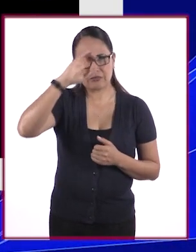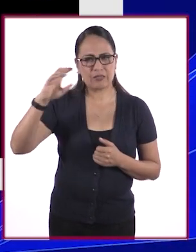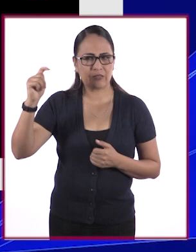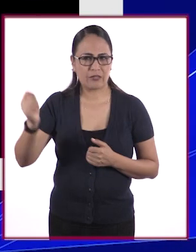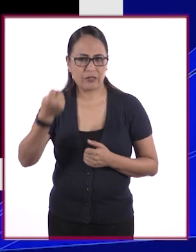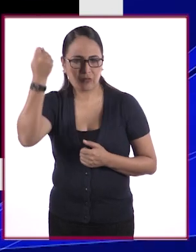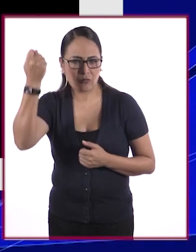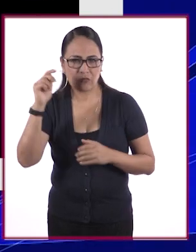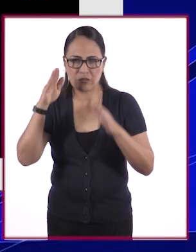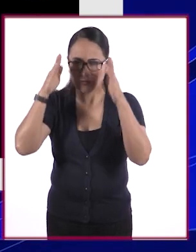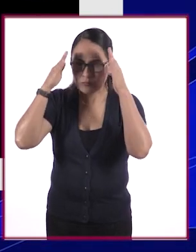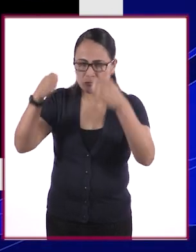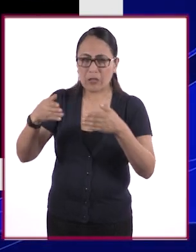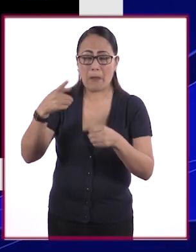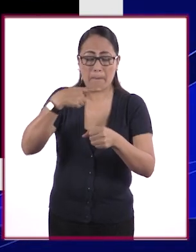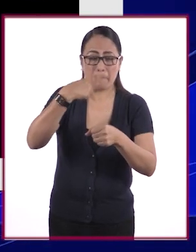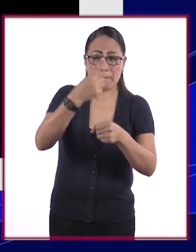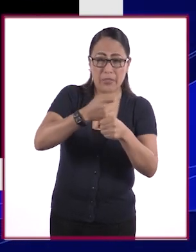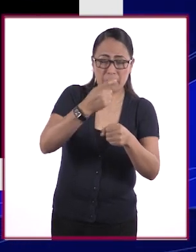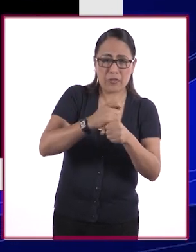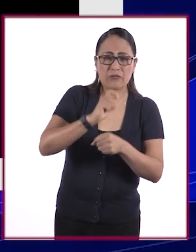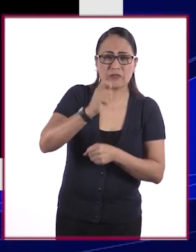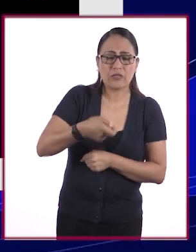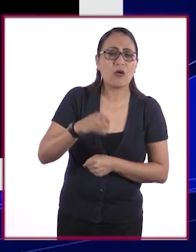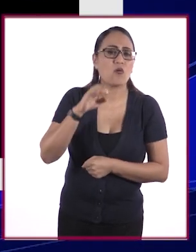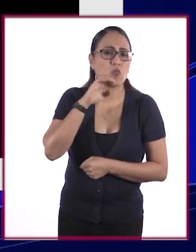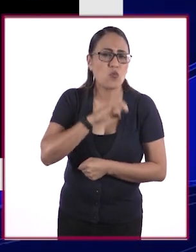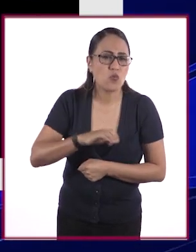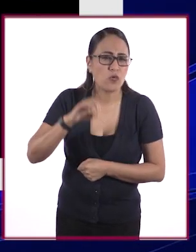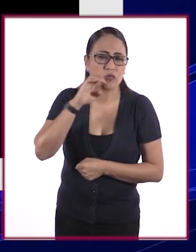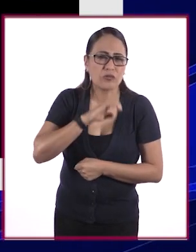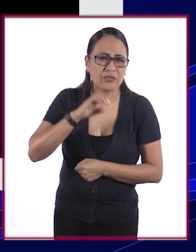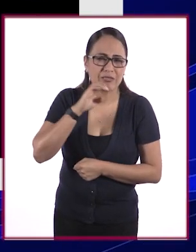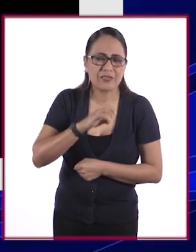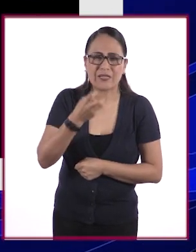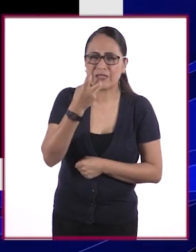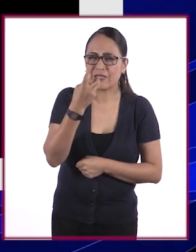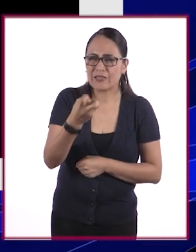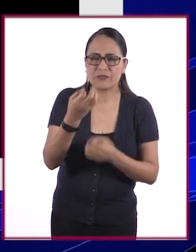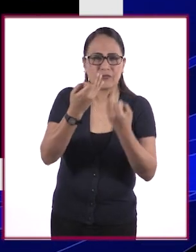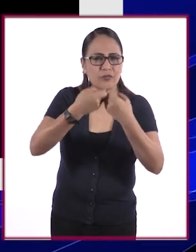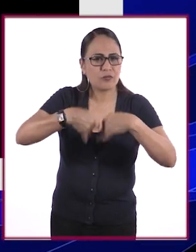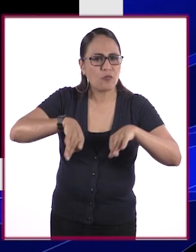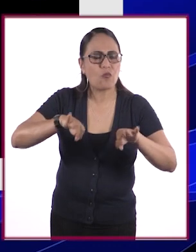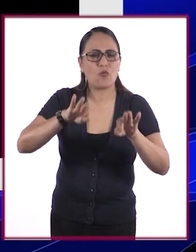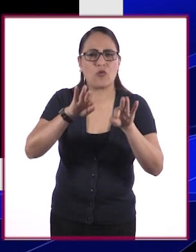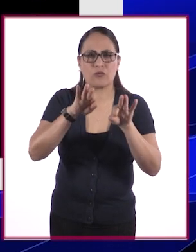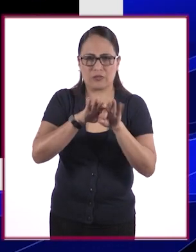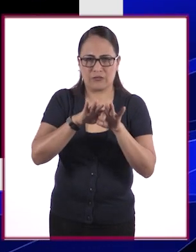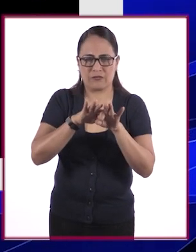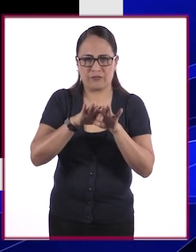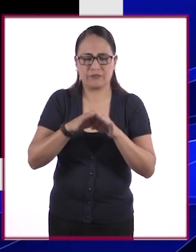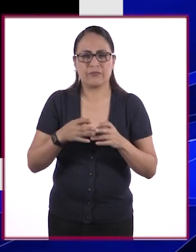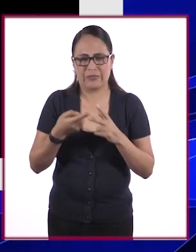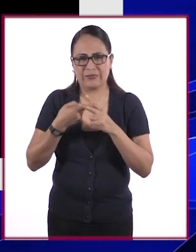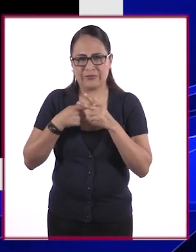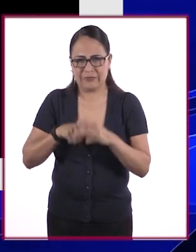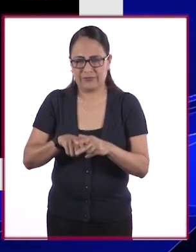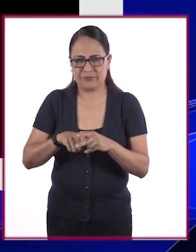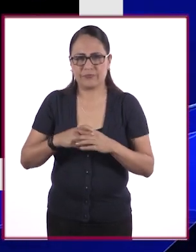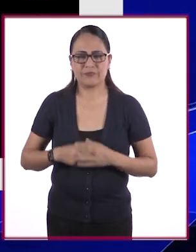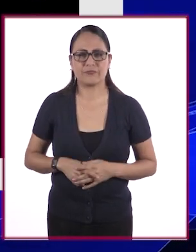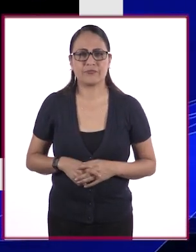creo que la motivación para estudiar, la motivación para desarrollar cosas nuevas viene de la curiosidad.